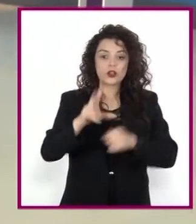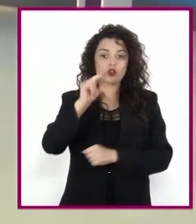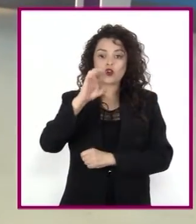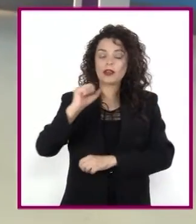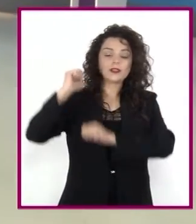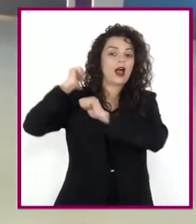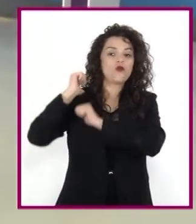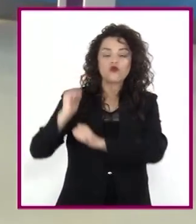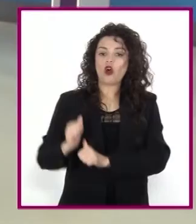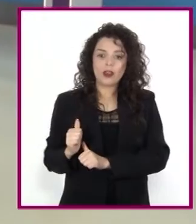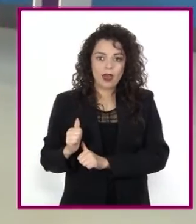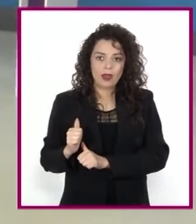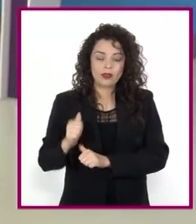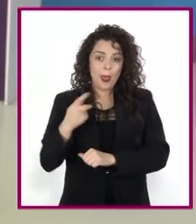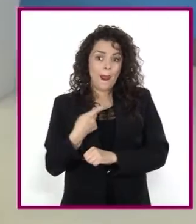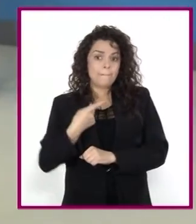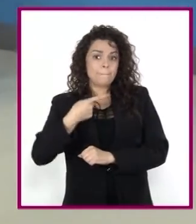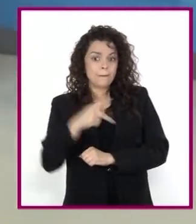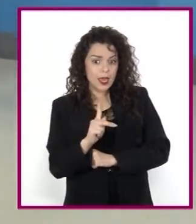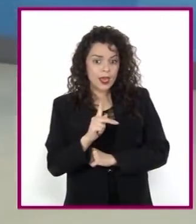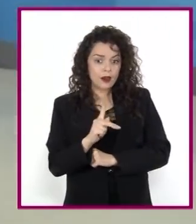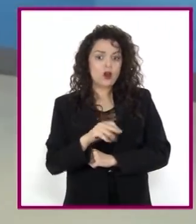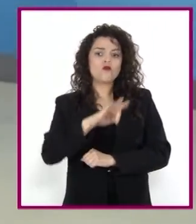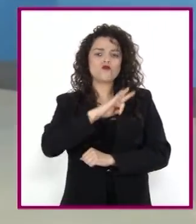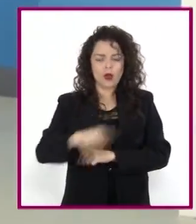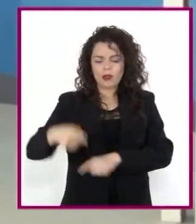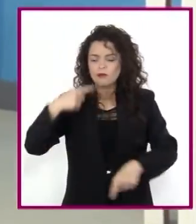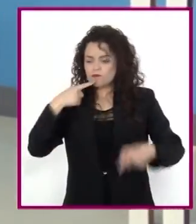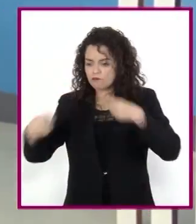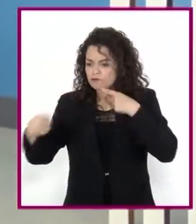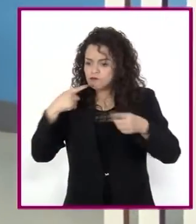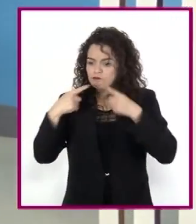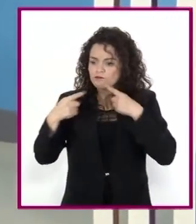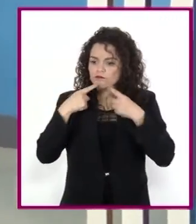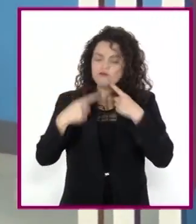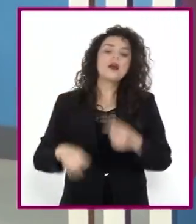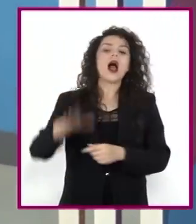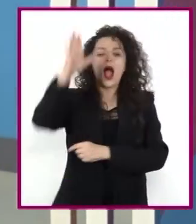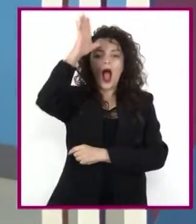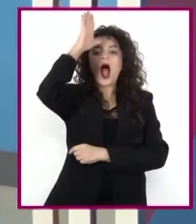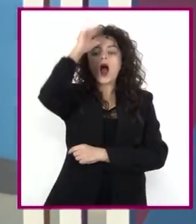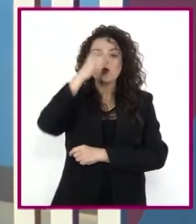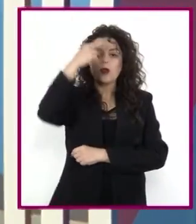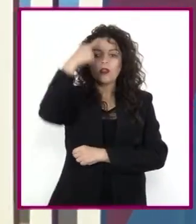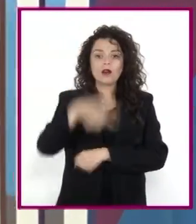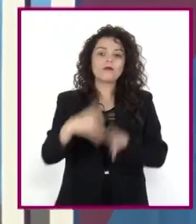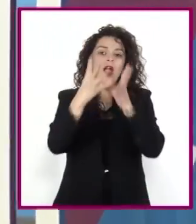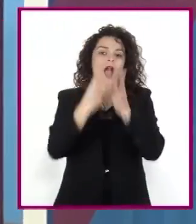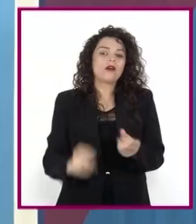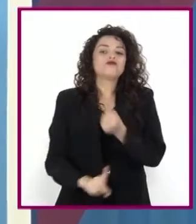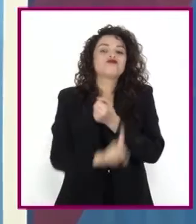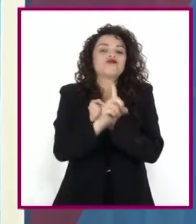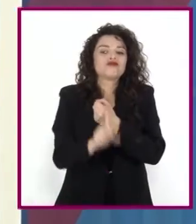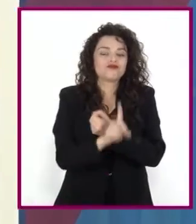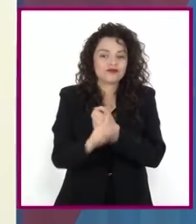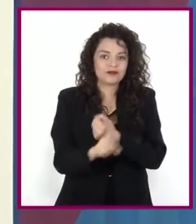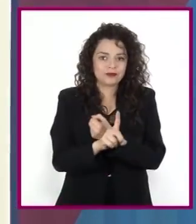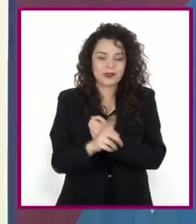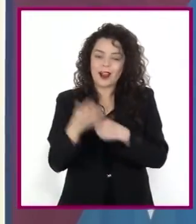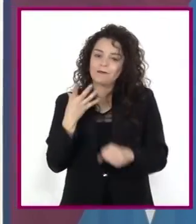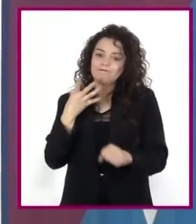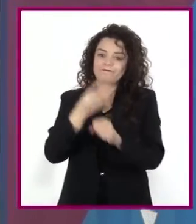autoridades, pero tienen como fin llegar a acuerdos de manera pacífica para la resolución de un conflicto, en el